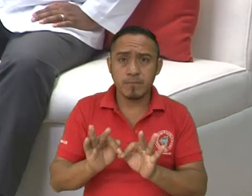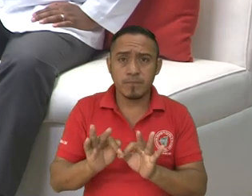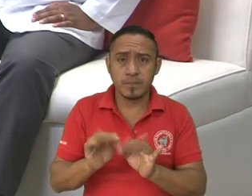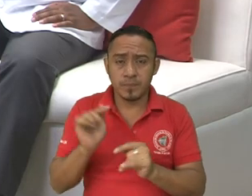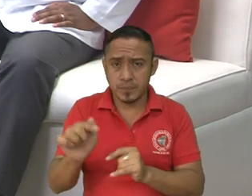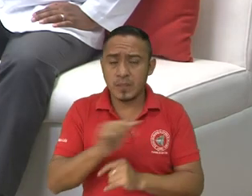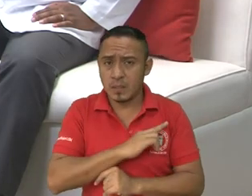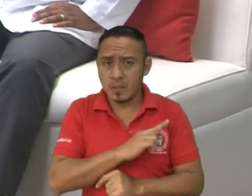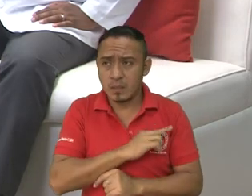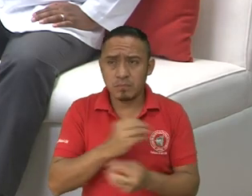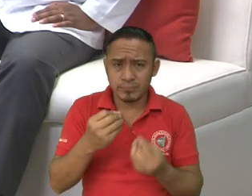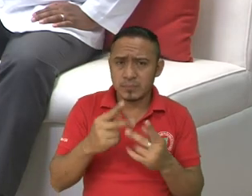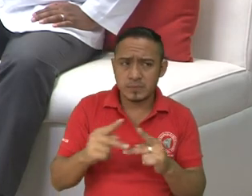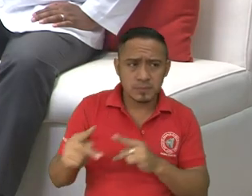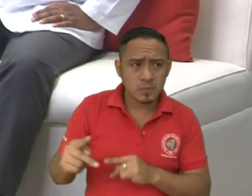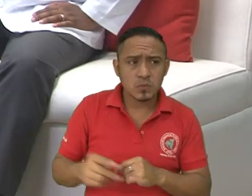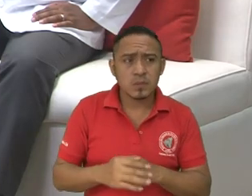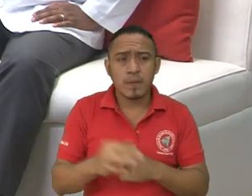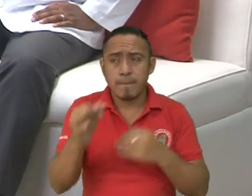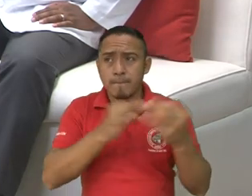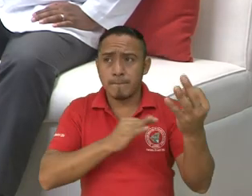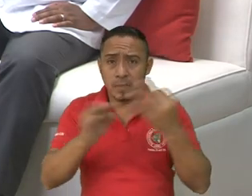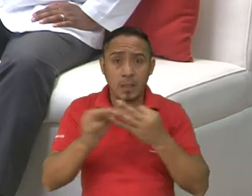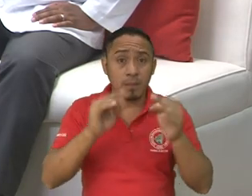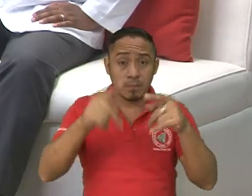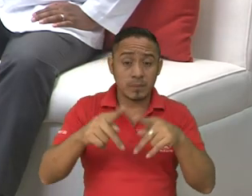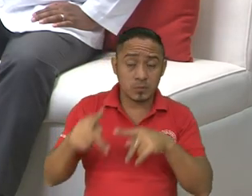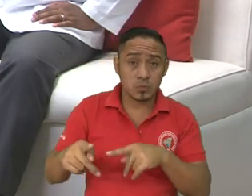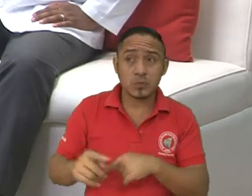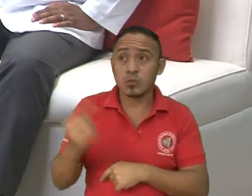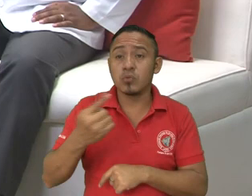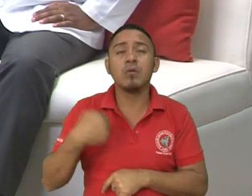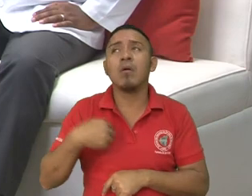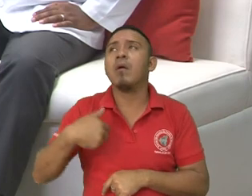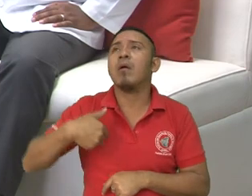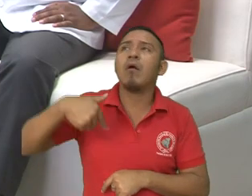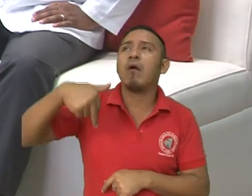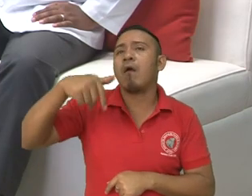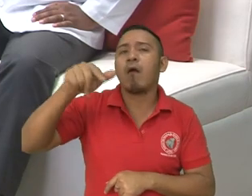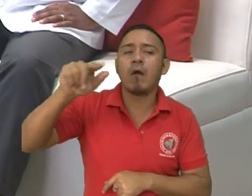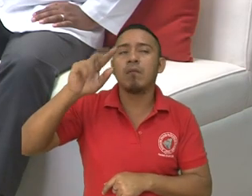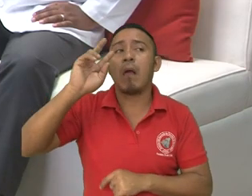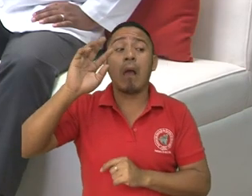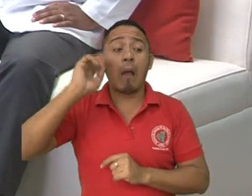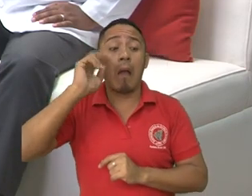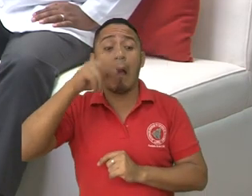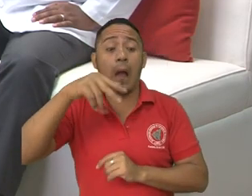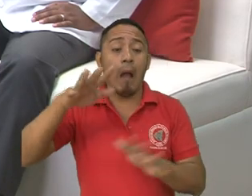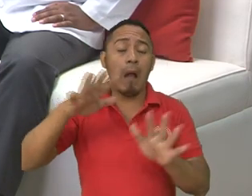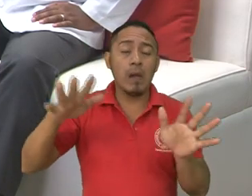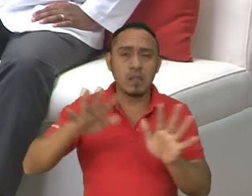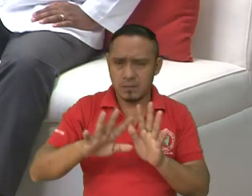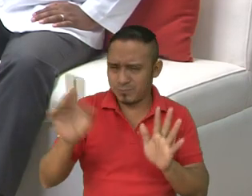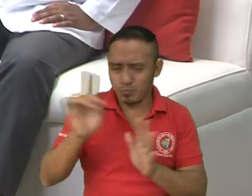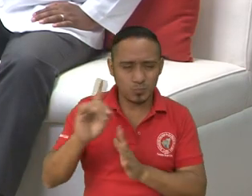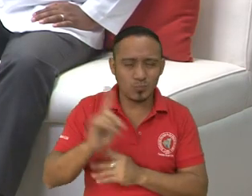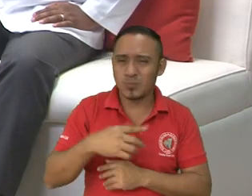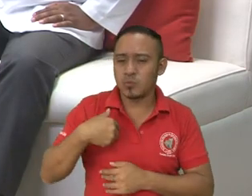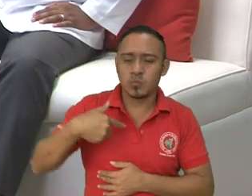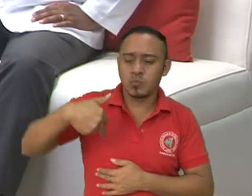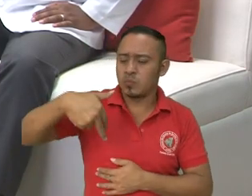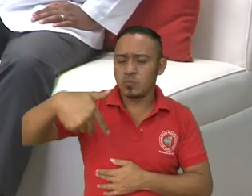muy frecuentemente en las personas. Y para aclarar a la población, pues que el vértigo no es que uno sube a cierta altura y cuando mira para